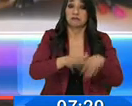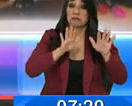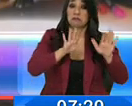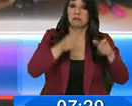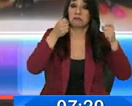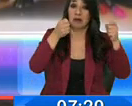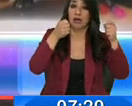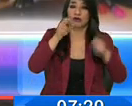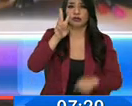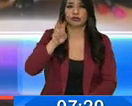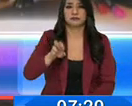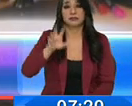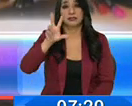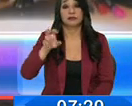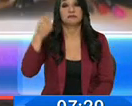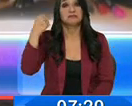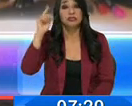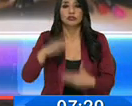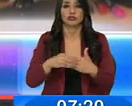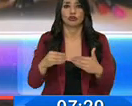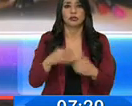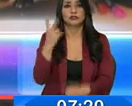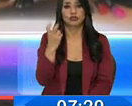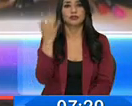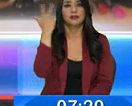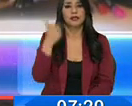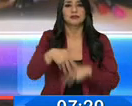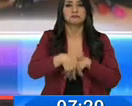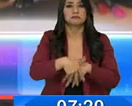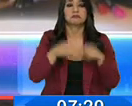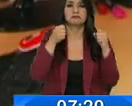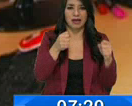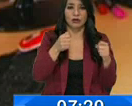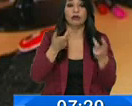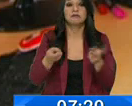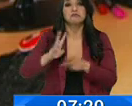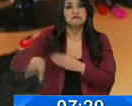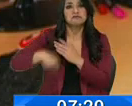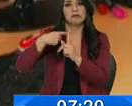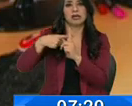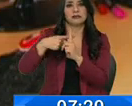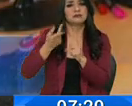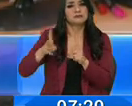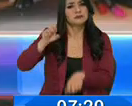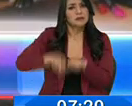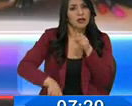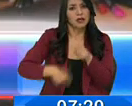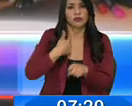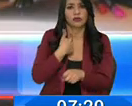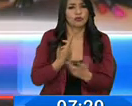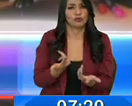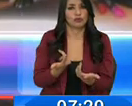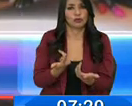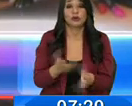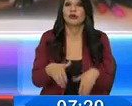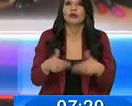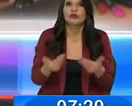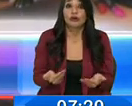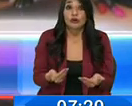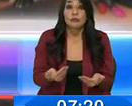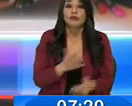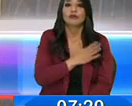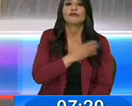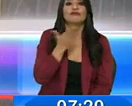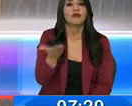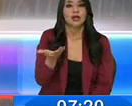de 2.500 millones de dólares de esos 12 días de paralización. Aparte de eso, hay un daño que dura mucho más tiempo, el daño a la